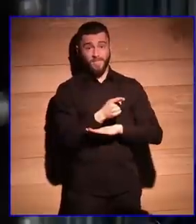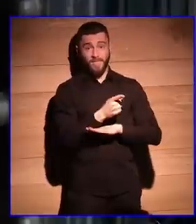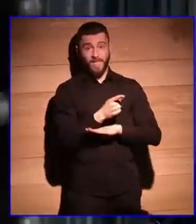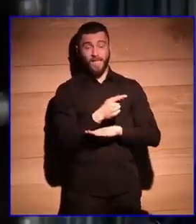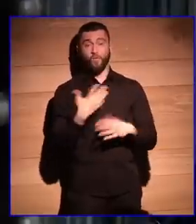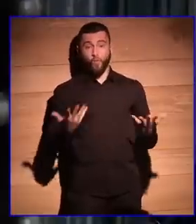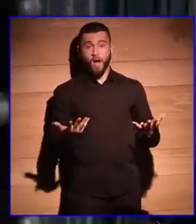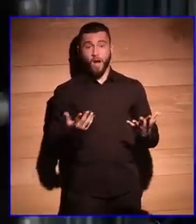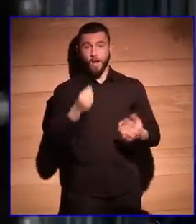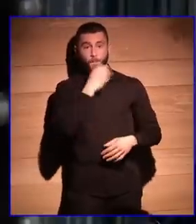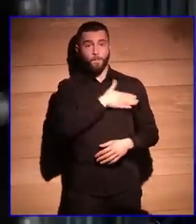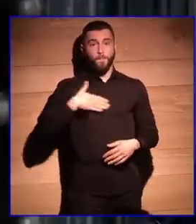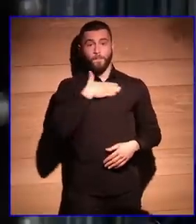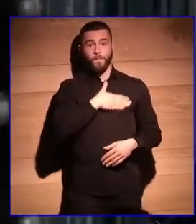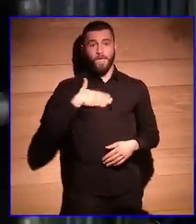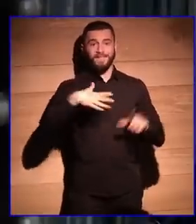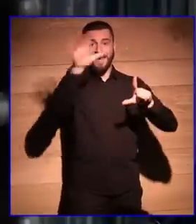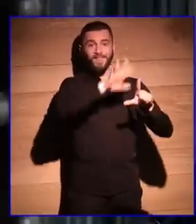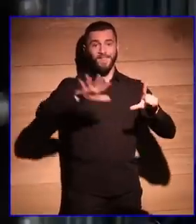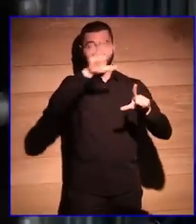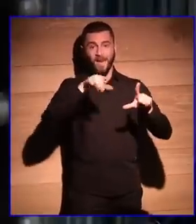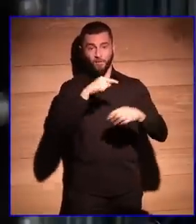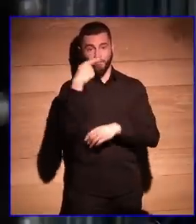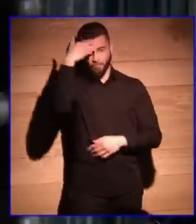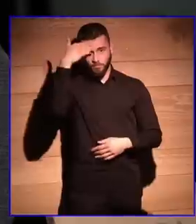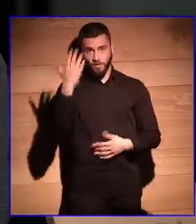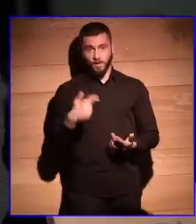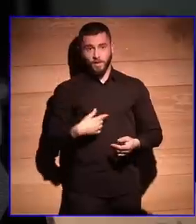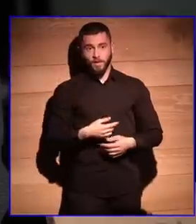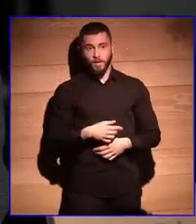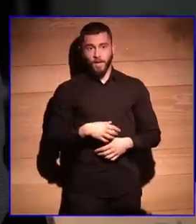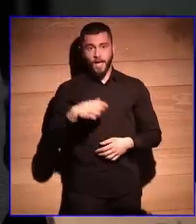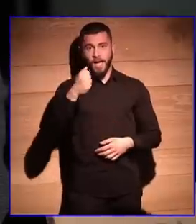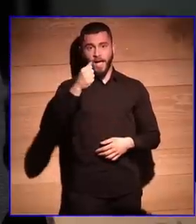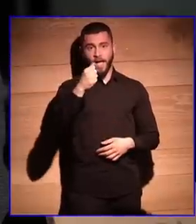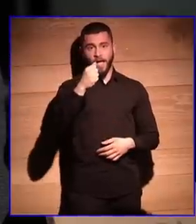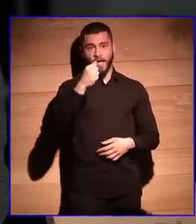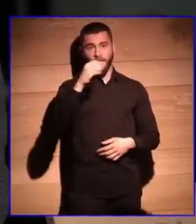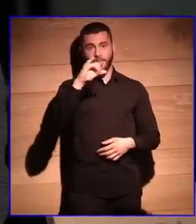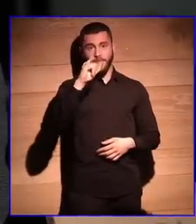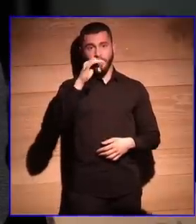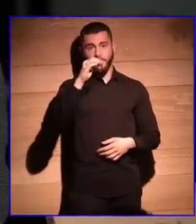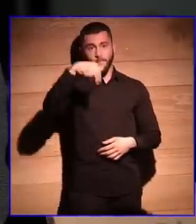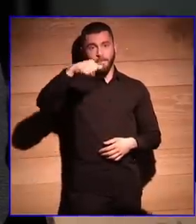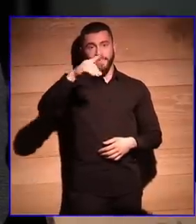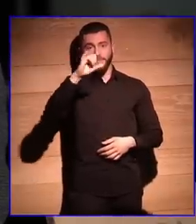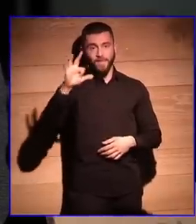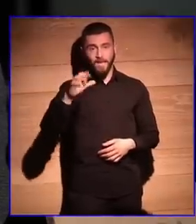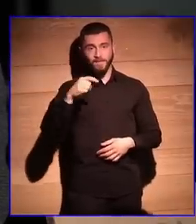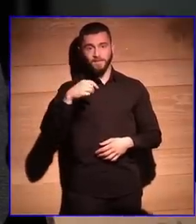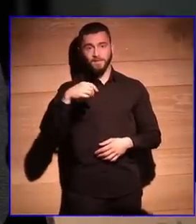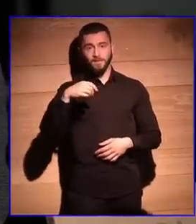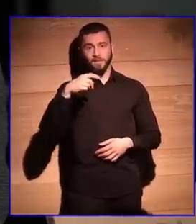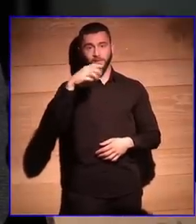Lo que impera es el bienestar de la nación. Y por lo menos en el caso de Ozymandias y en otros villanes. Sí, Thanos, Ra's al Ghul, todos tienen